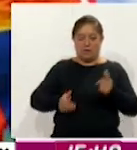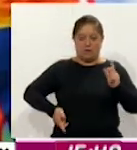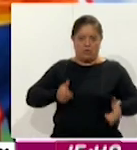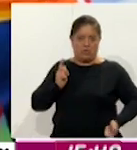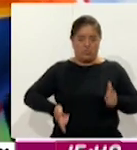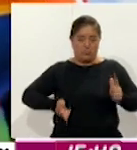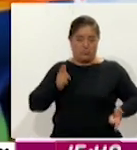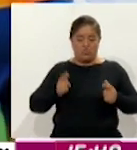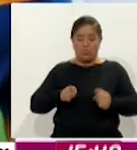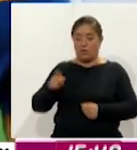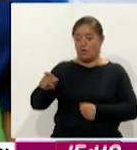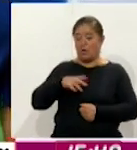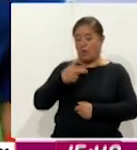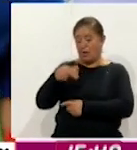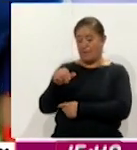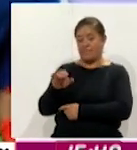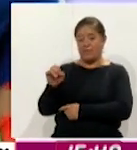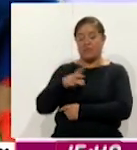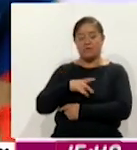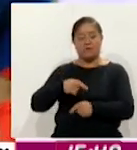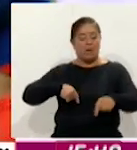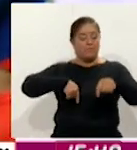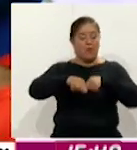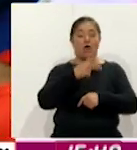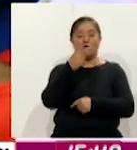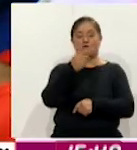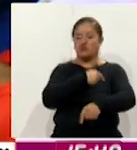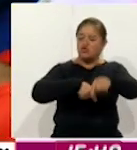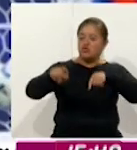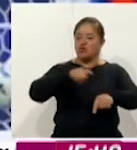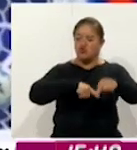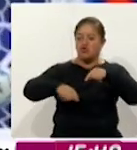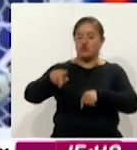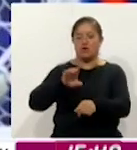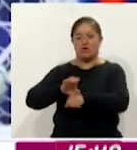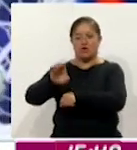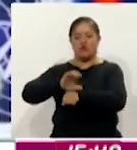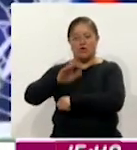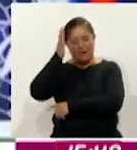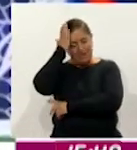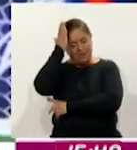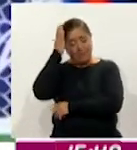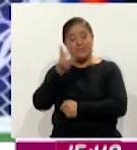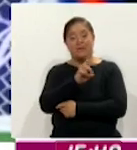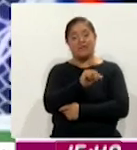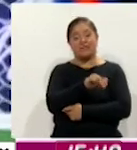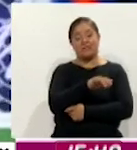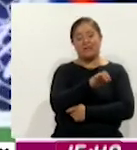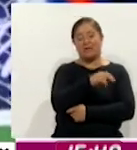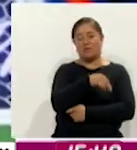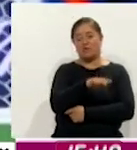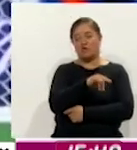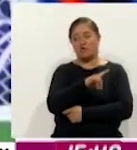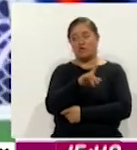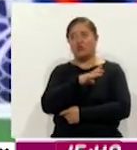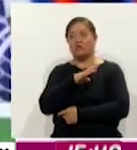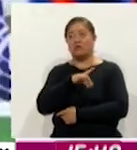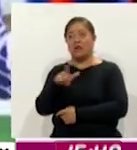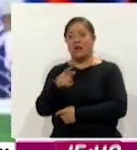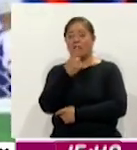victoria, sirviendo centros para los 2 goles colombianos de cabeza. Daniel Muñoz abrió el marcador al minuto